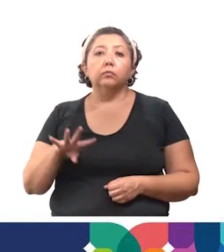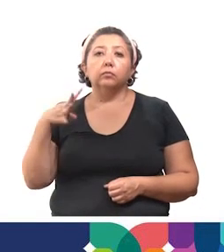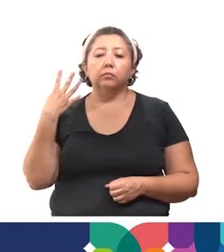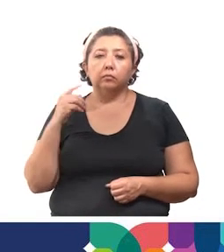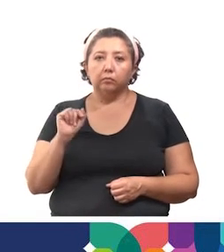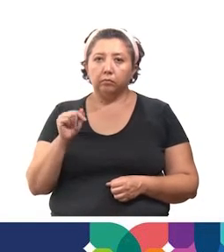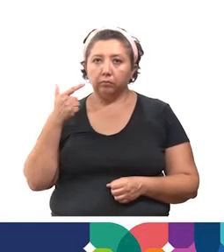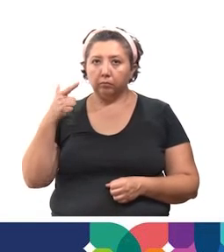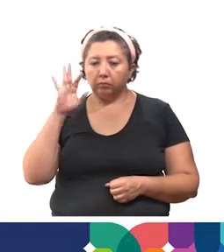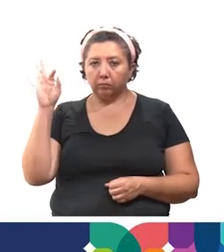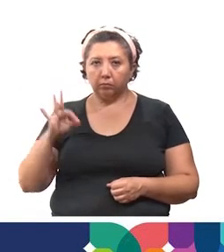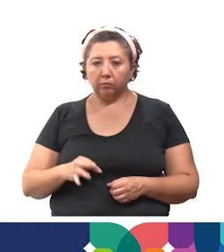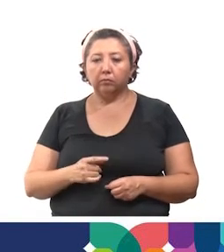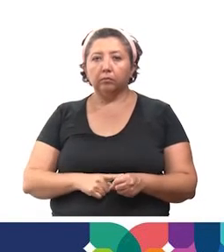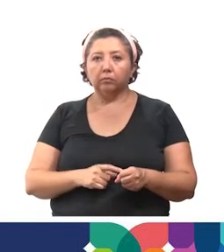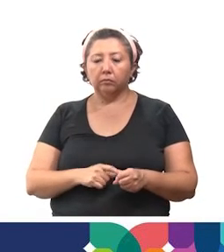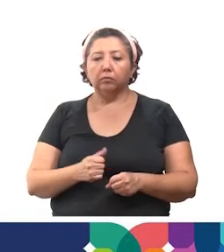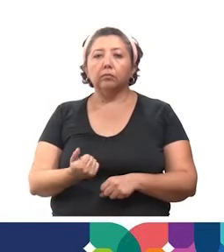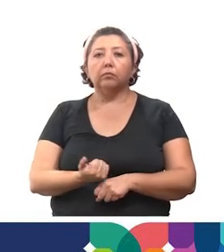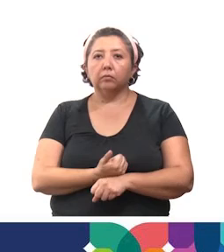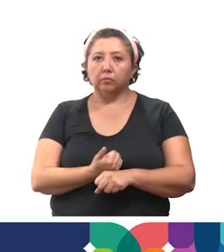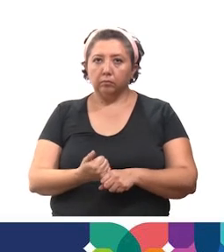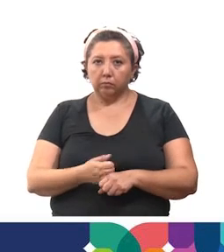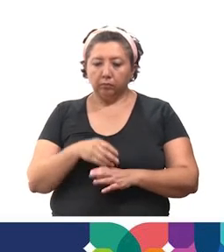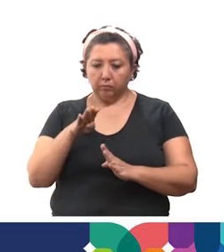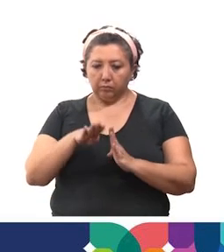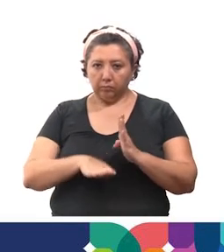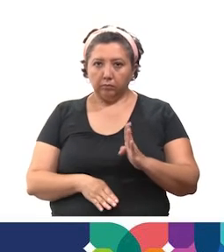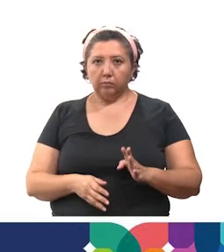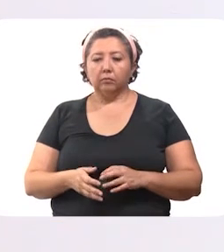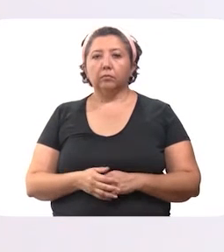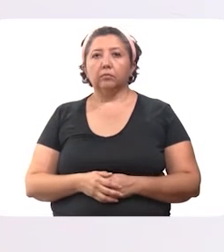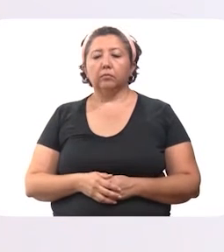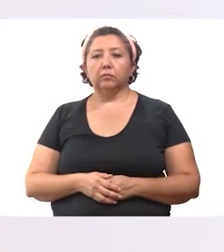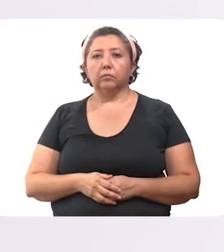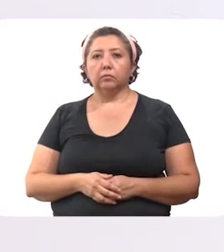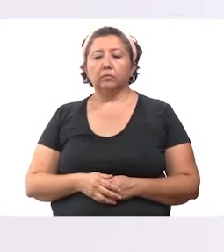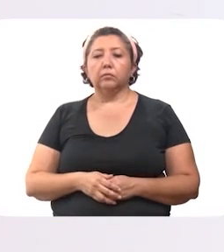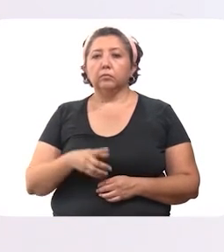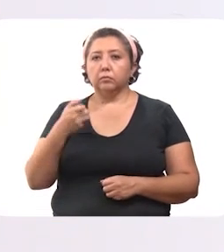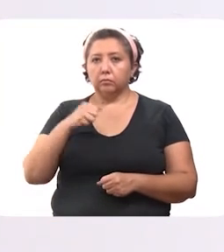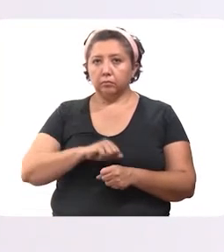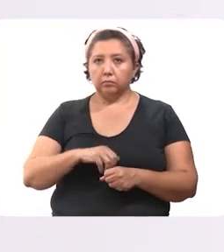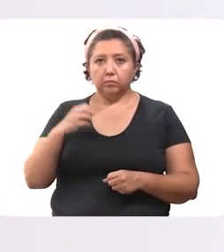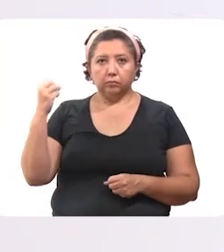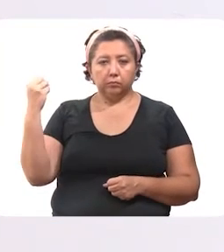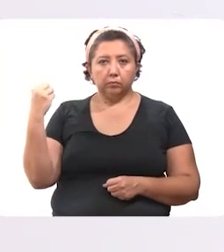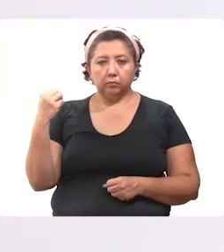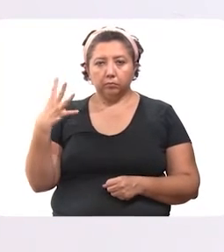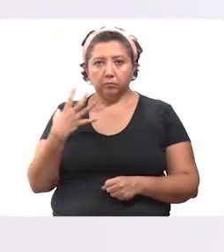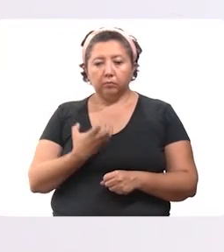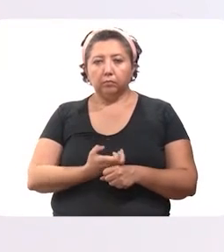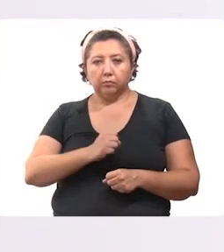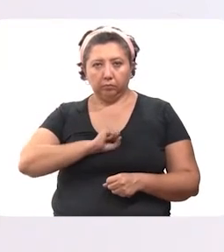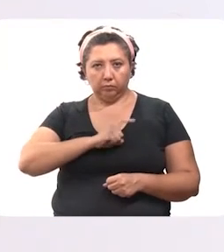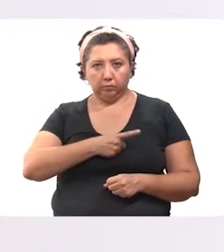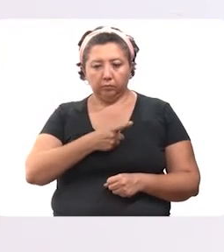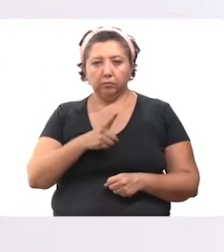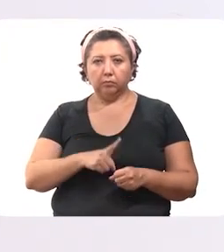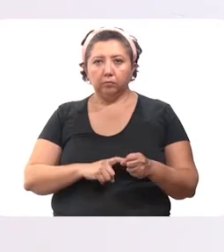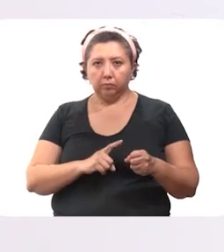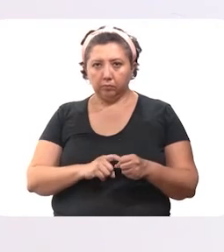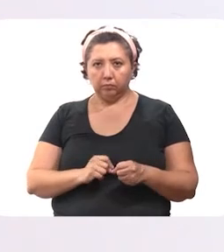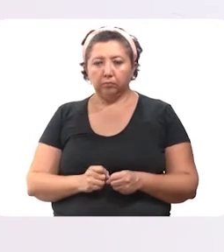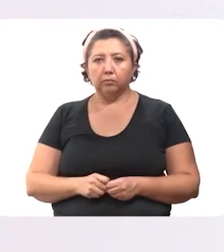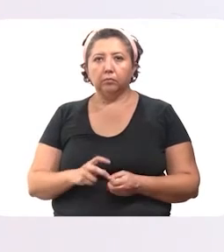14.7%. Está en color amarillo y en descenso. Los indicadores semanales del semáforo estatal de